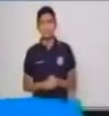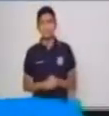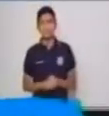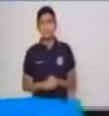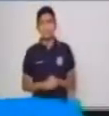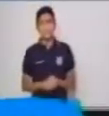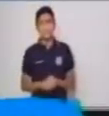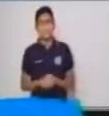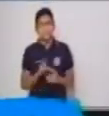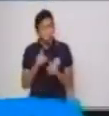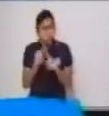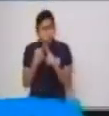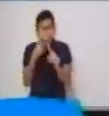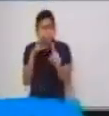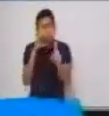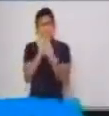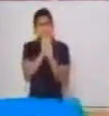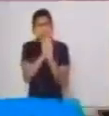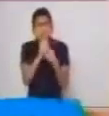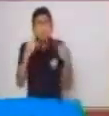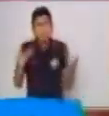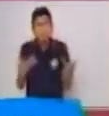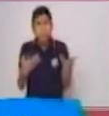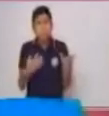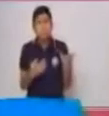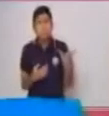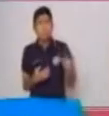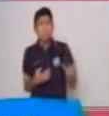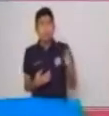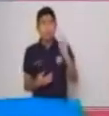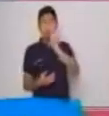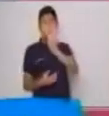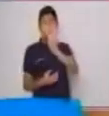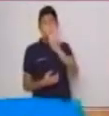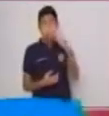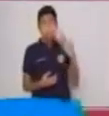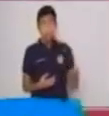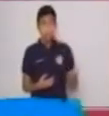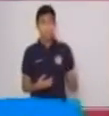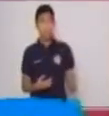Cuando vieron que se acercan otros tres más.